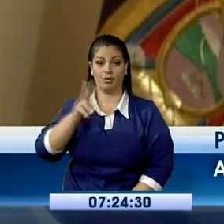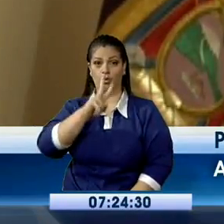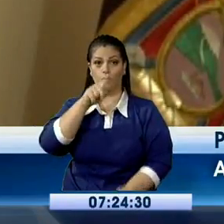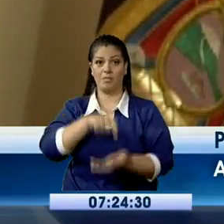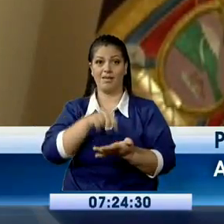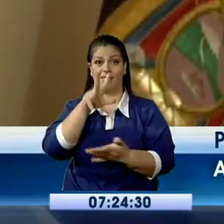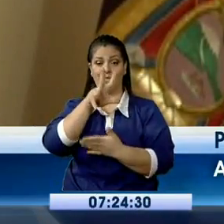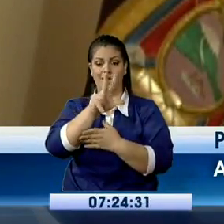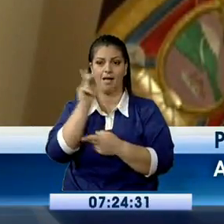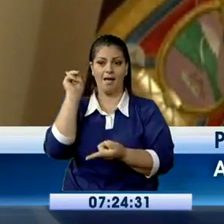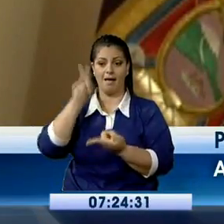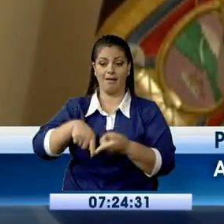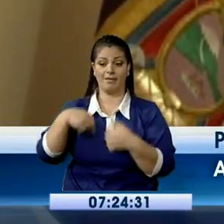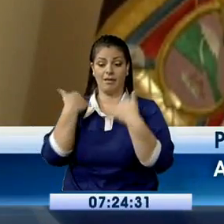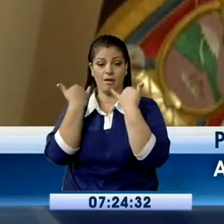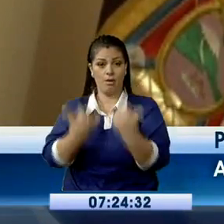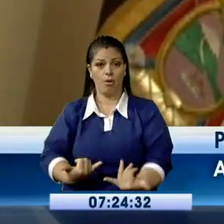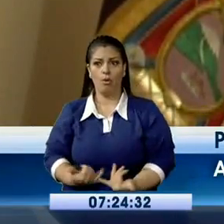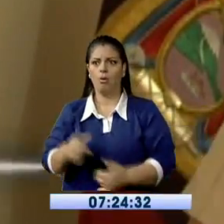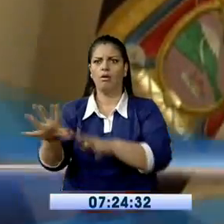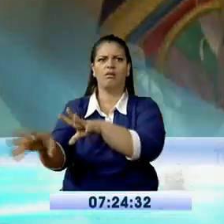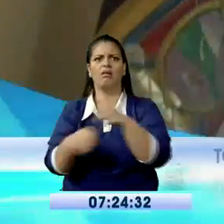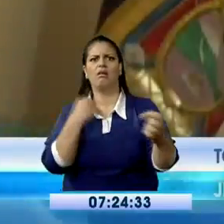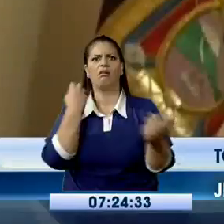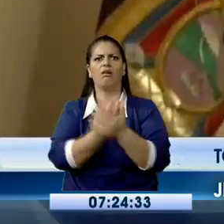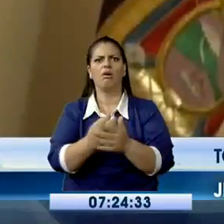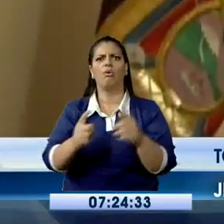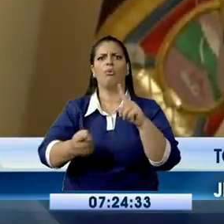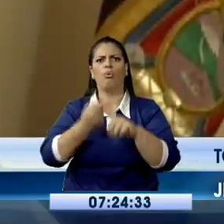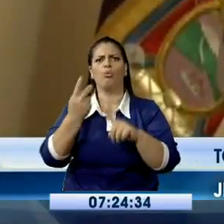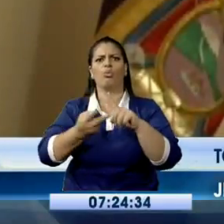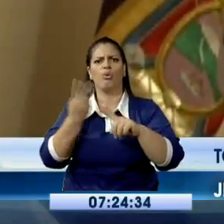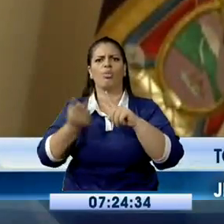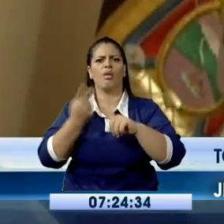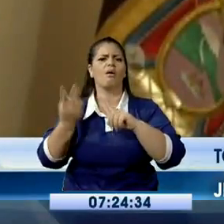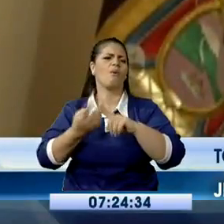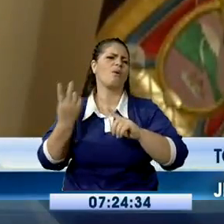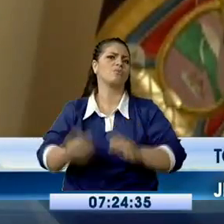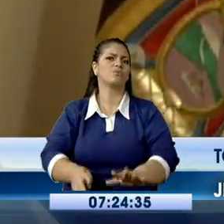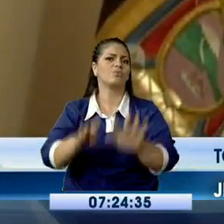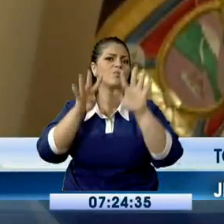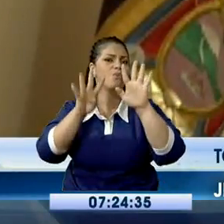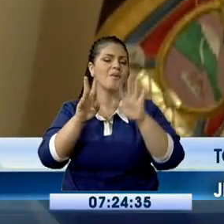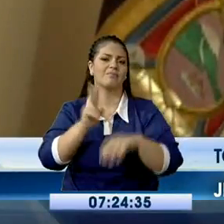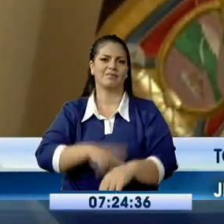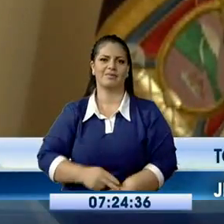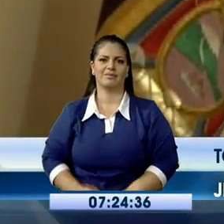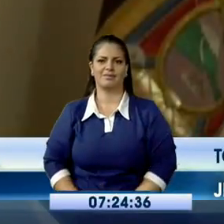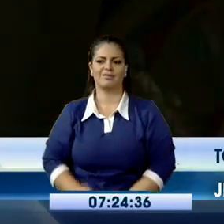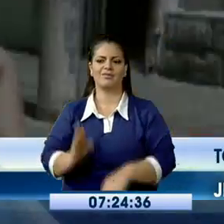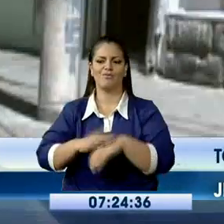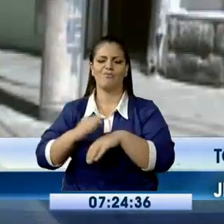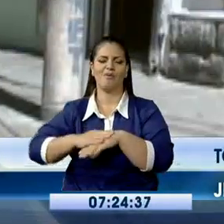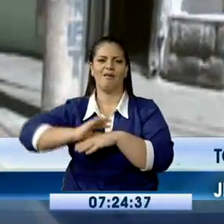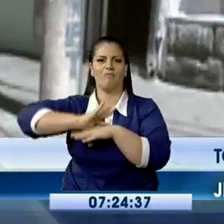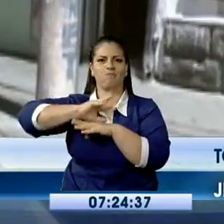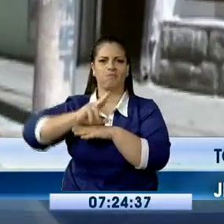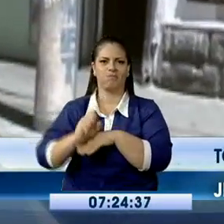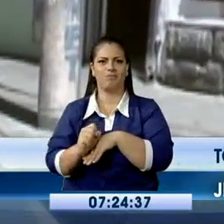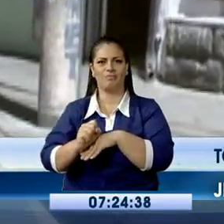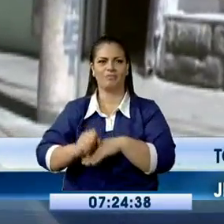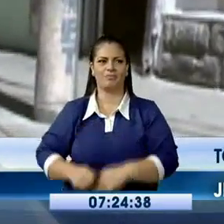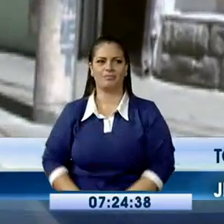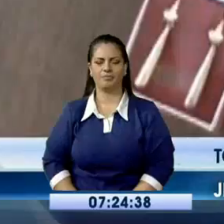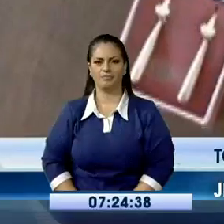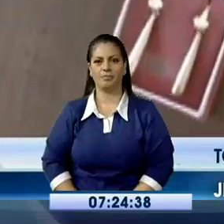actualidad, 9 detenciones. Por robo calificado y por asociación ilícita. Luego del susto, los